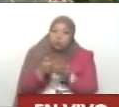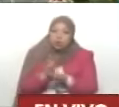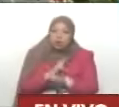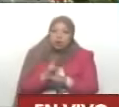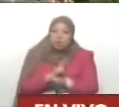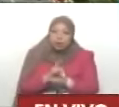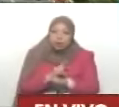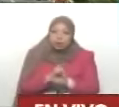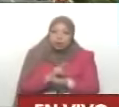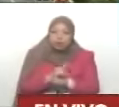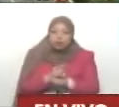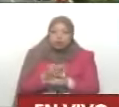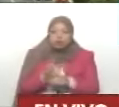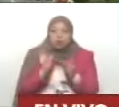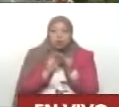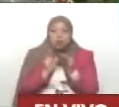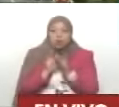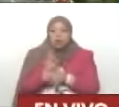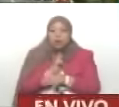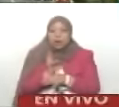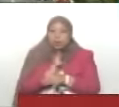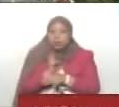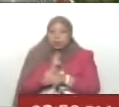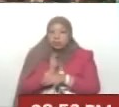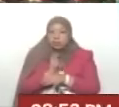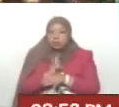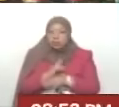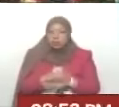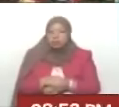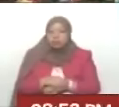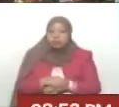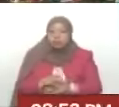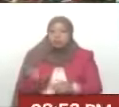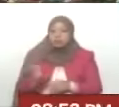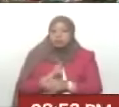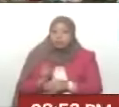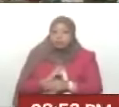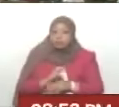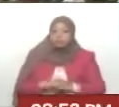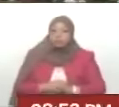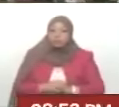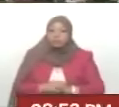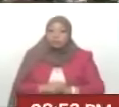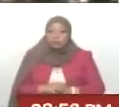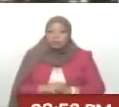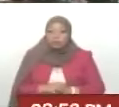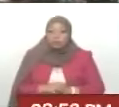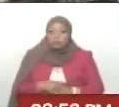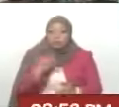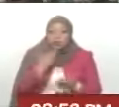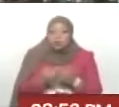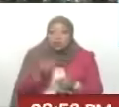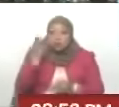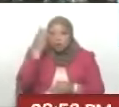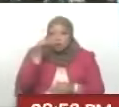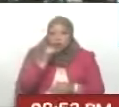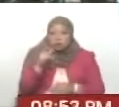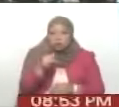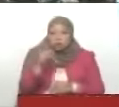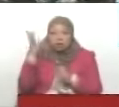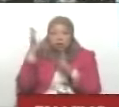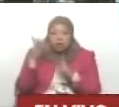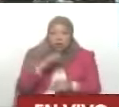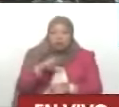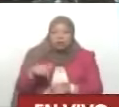eso se haga la conexión de inmediata. Gracias, de inmediata. Gracias. No, te doy las gracias a ti. Que Dios me la bendiga